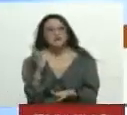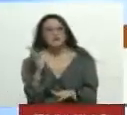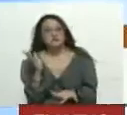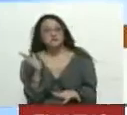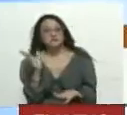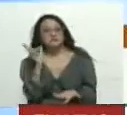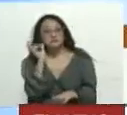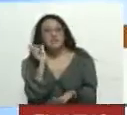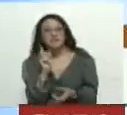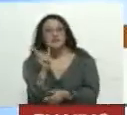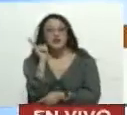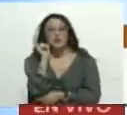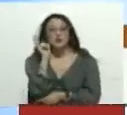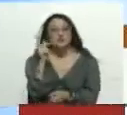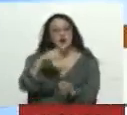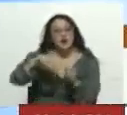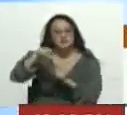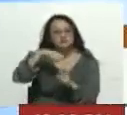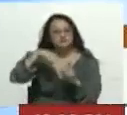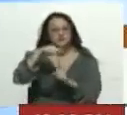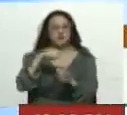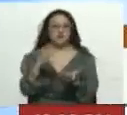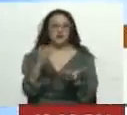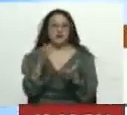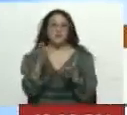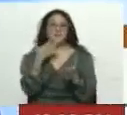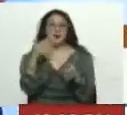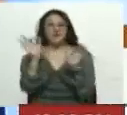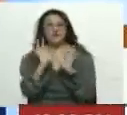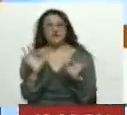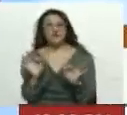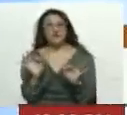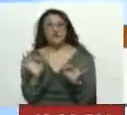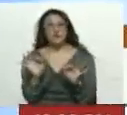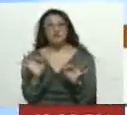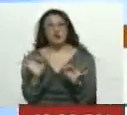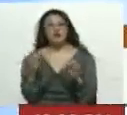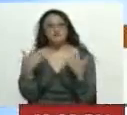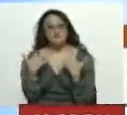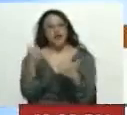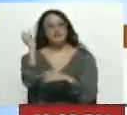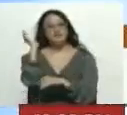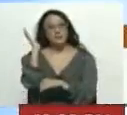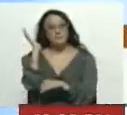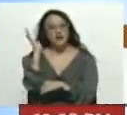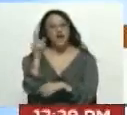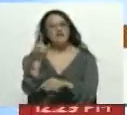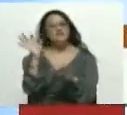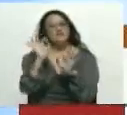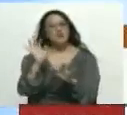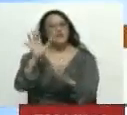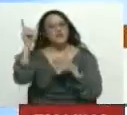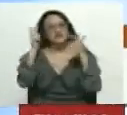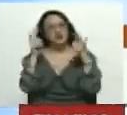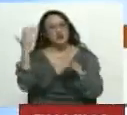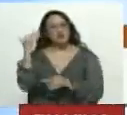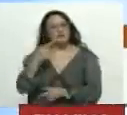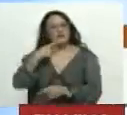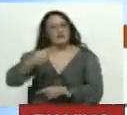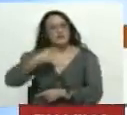hay que escucharnos y la mejor forma es el método asambleario pero era un método chavista un método de Chávez